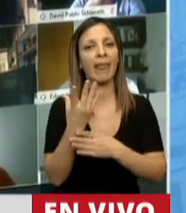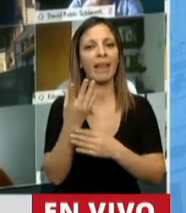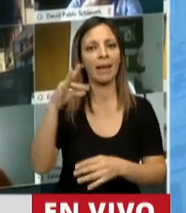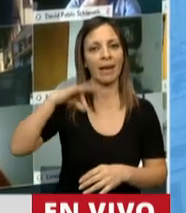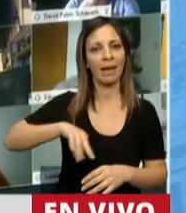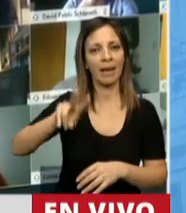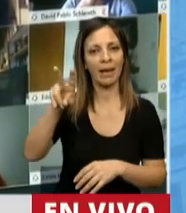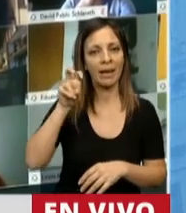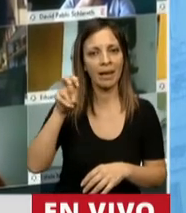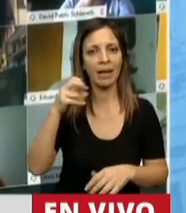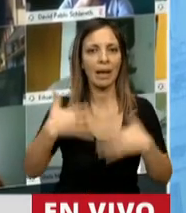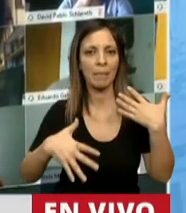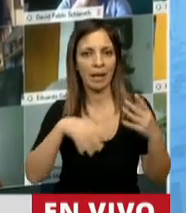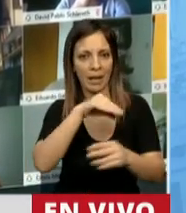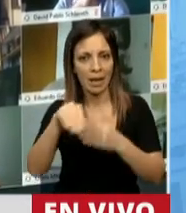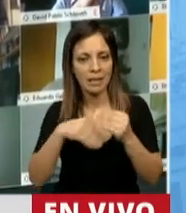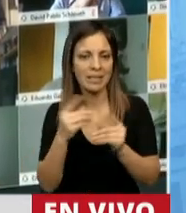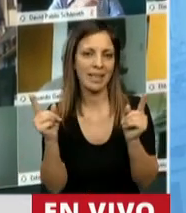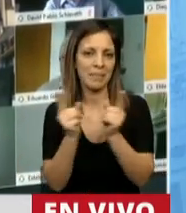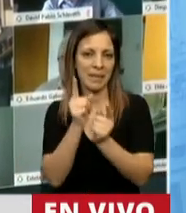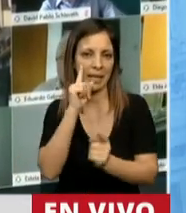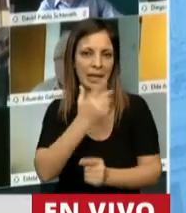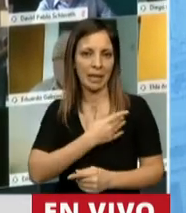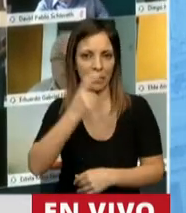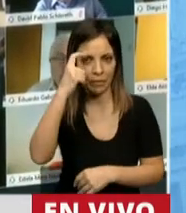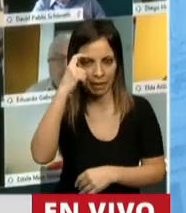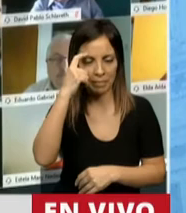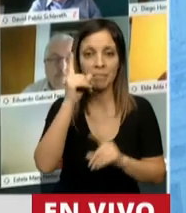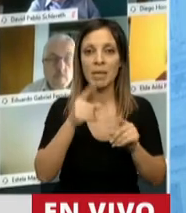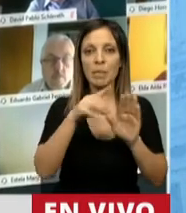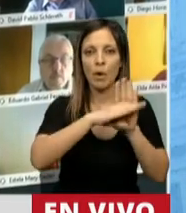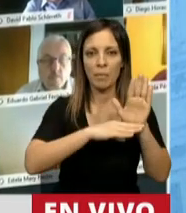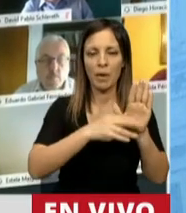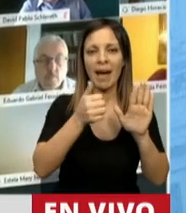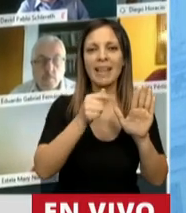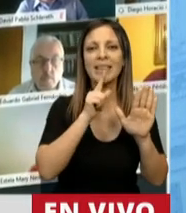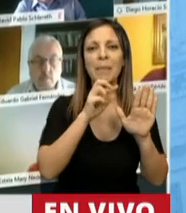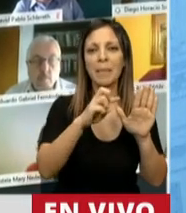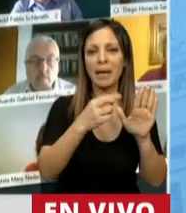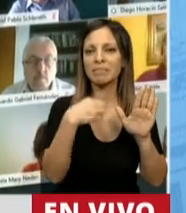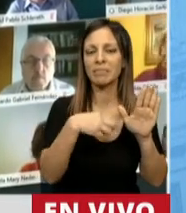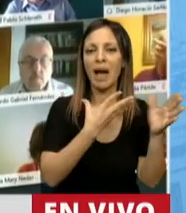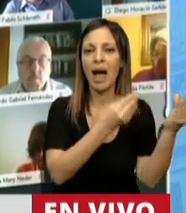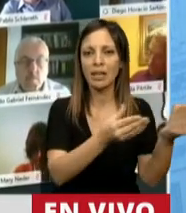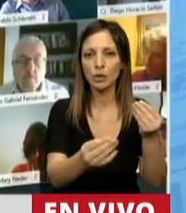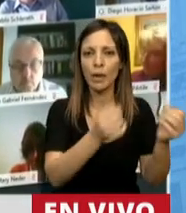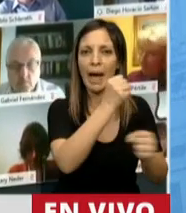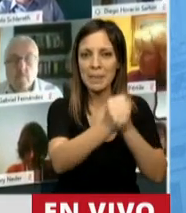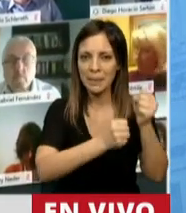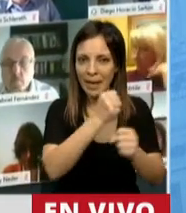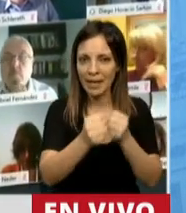ha implementado como el programa del ATP, donde hoy muchas empresas